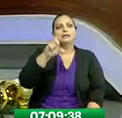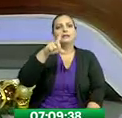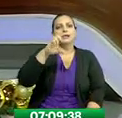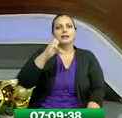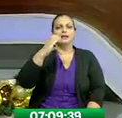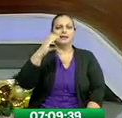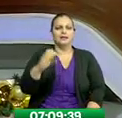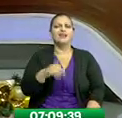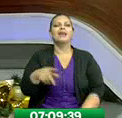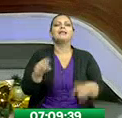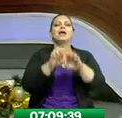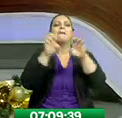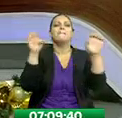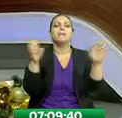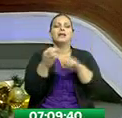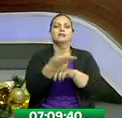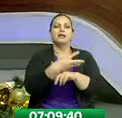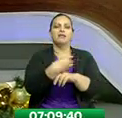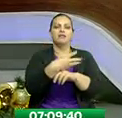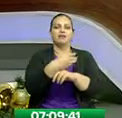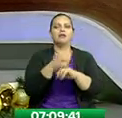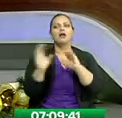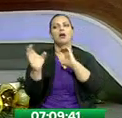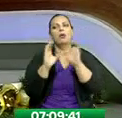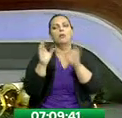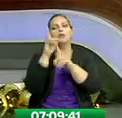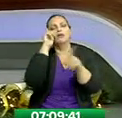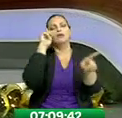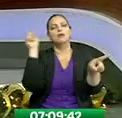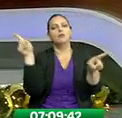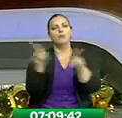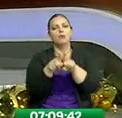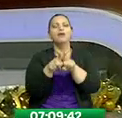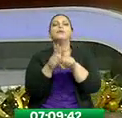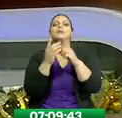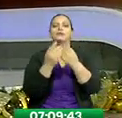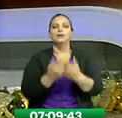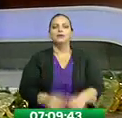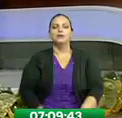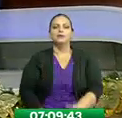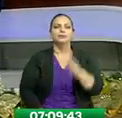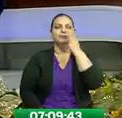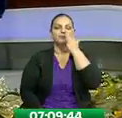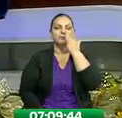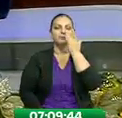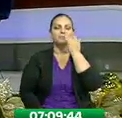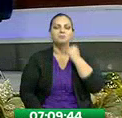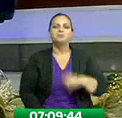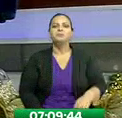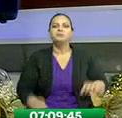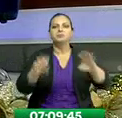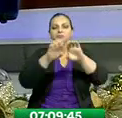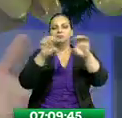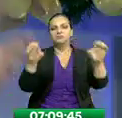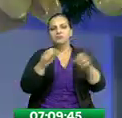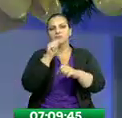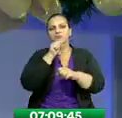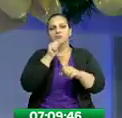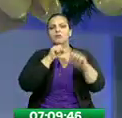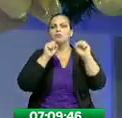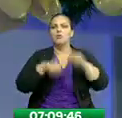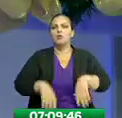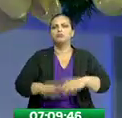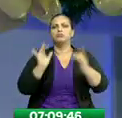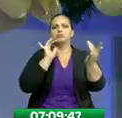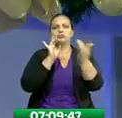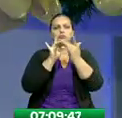habrá luz, habrá Internet. Y adicionalmente, lo que hemos hecho es que la infraestructura privada también comparta. Es decir, las antenas de CNT,